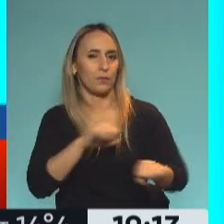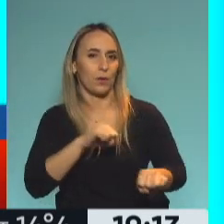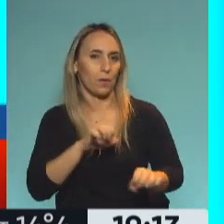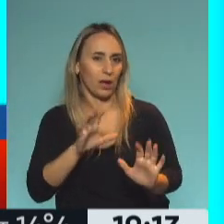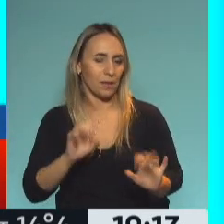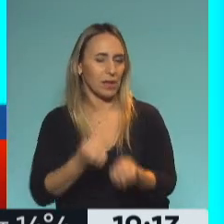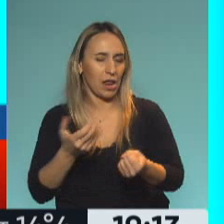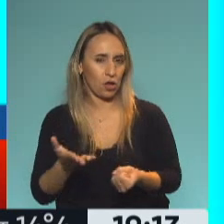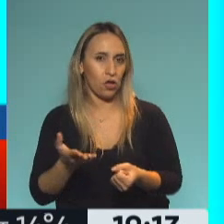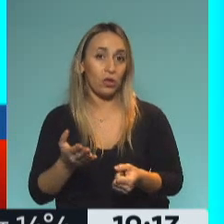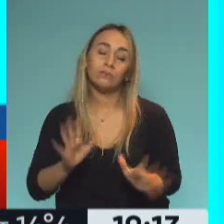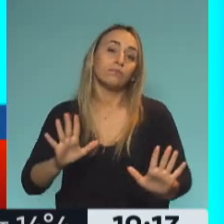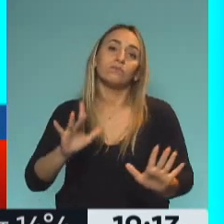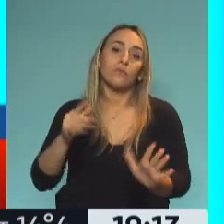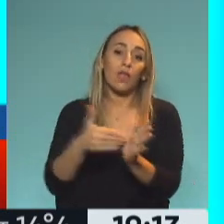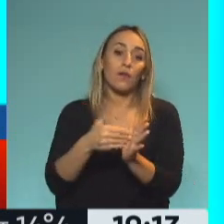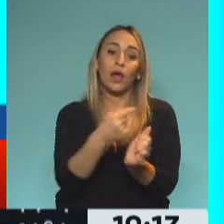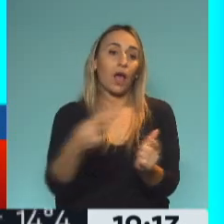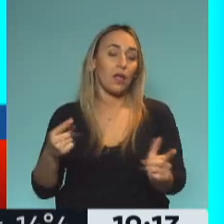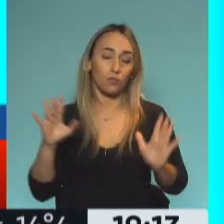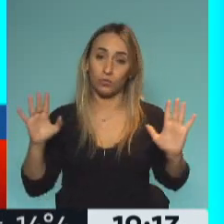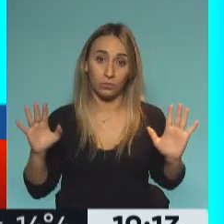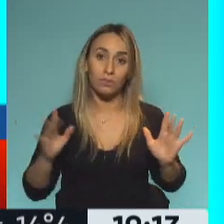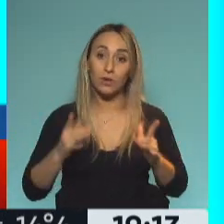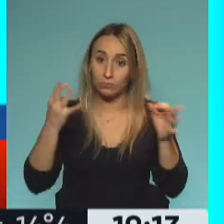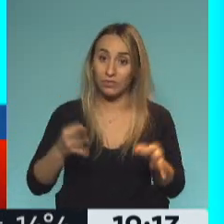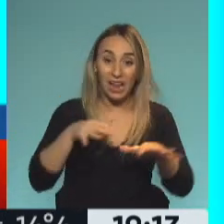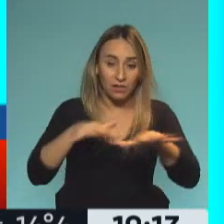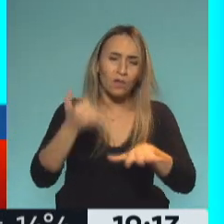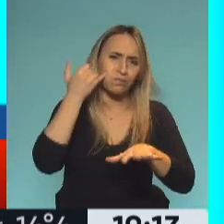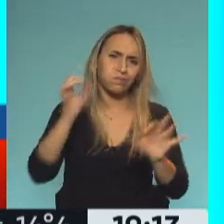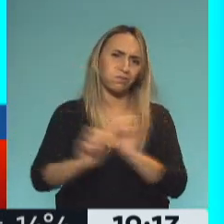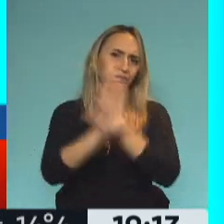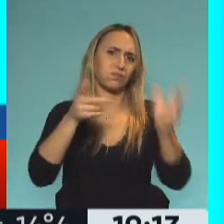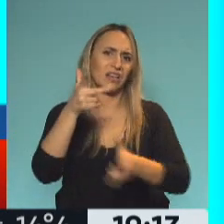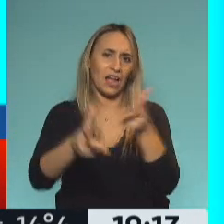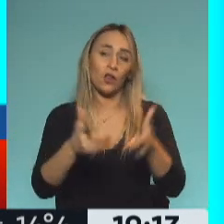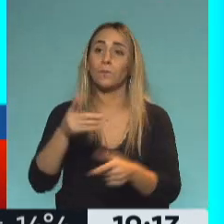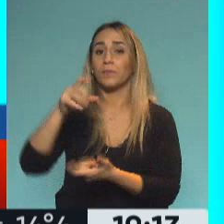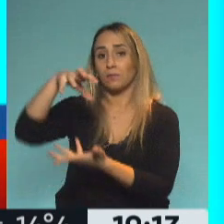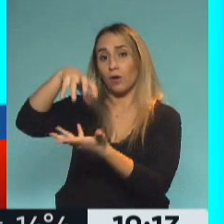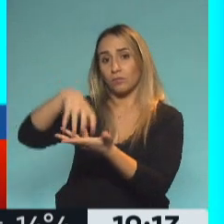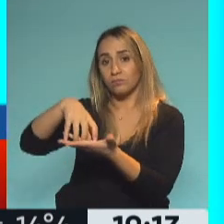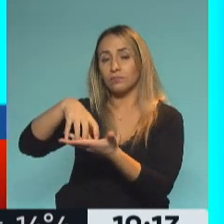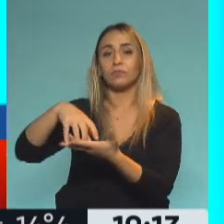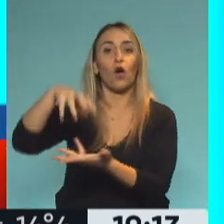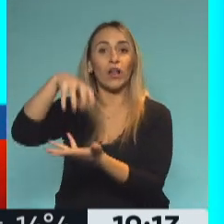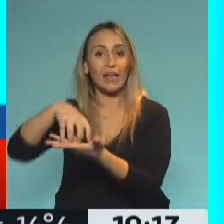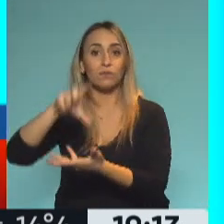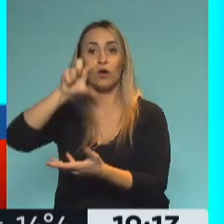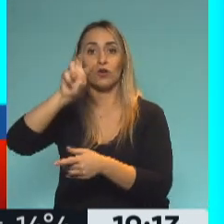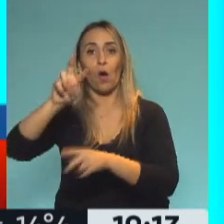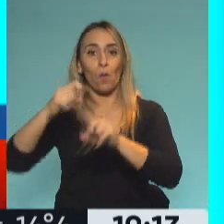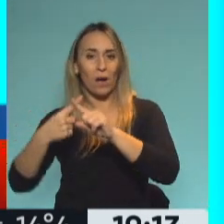cada persona. Yo lo que digo es que hay una situación que ya está plenamente aclarada por COVAX, por la persona que dijo la frase que disparó la